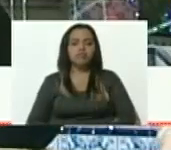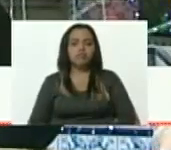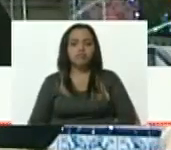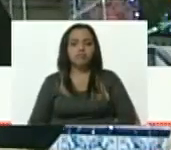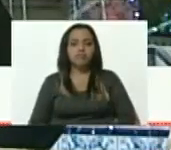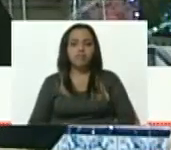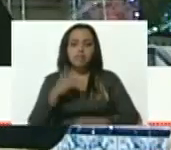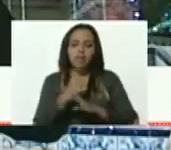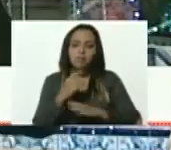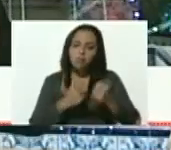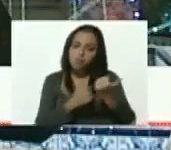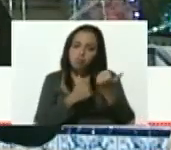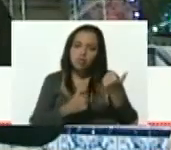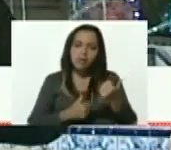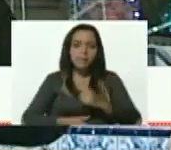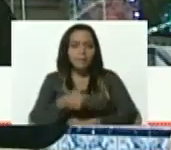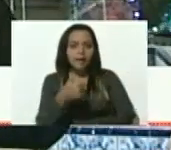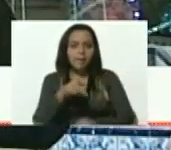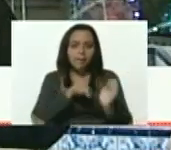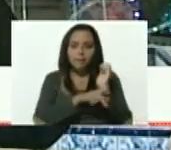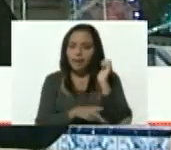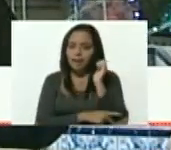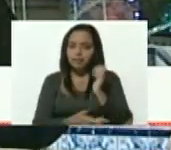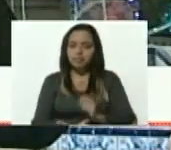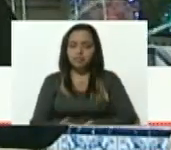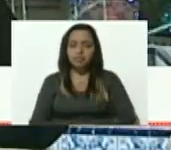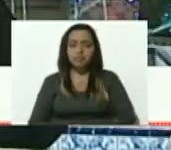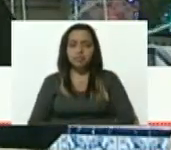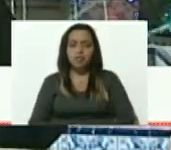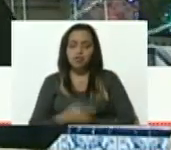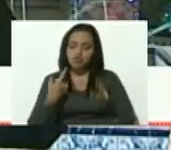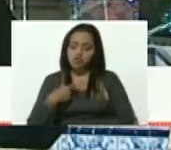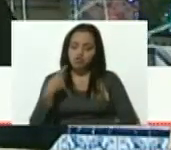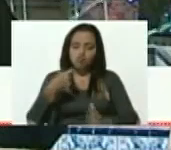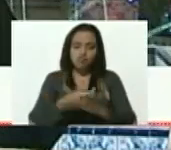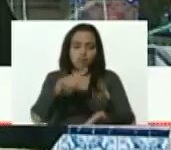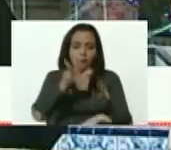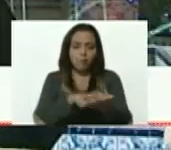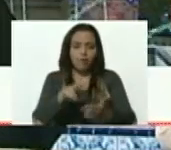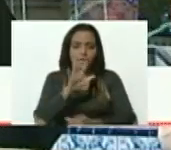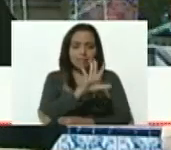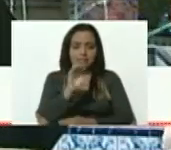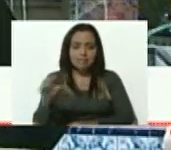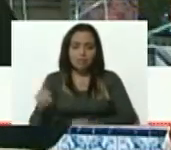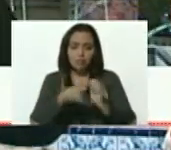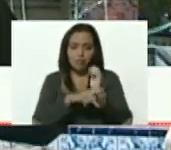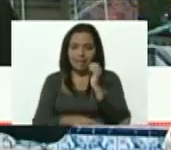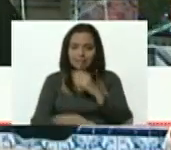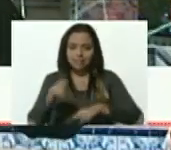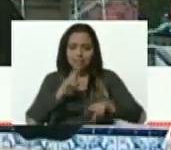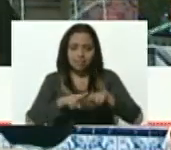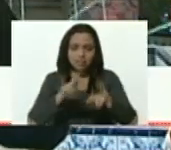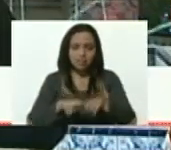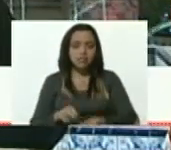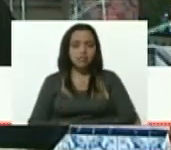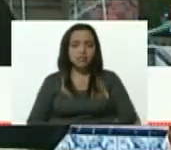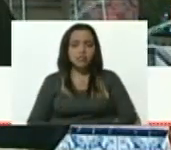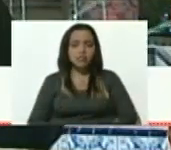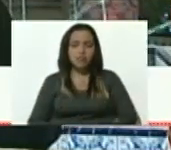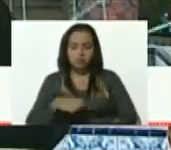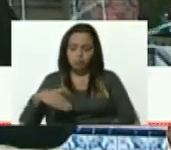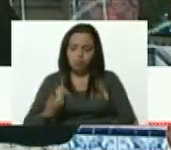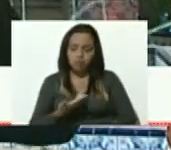Tenemos que apoyar más con los parques. Yo aprobé 500 parques para niños, niñas. Bueno, llevarle